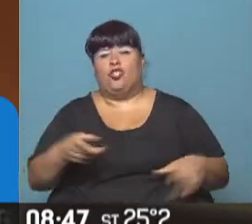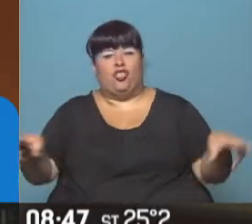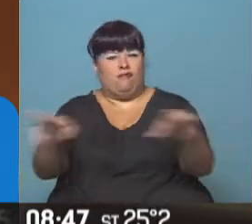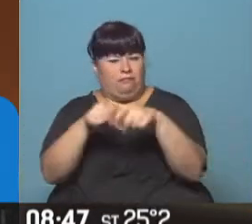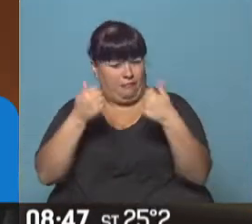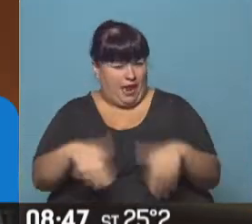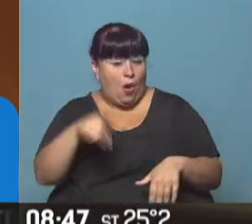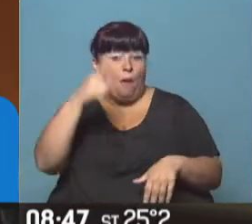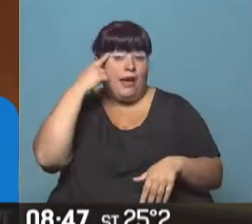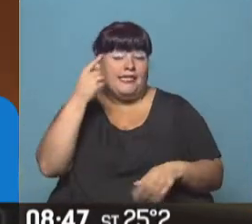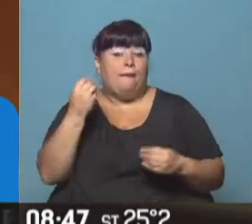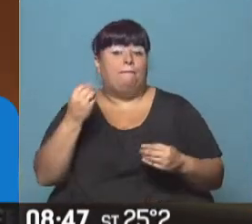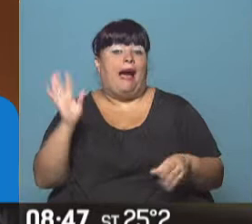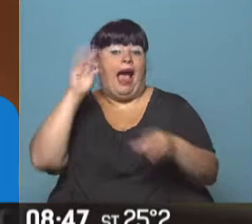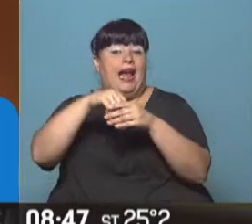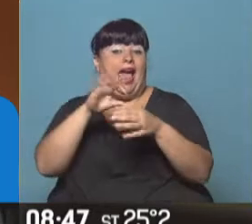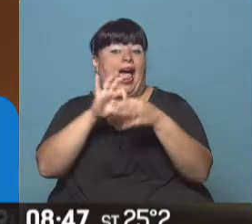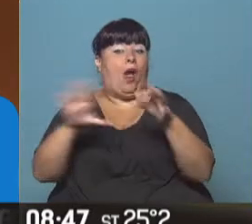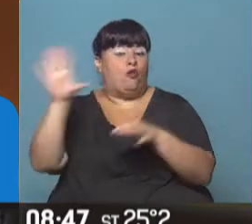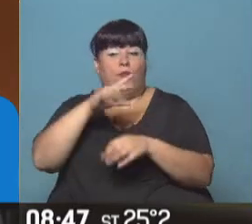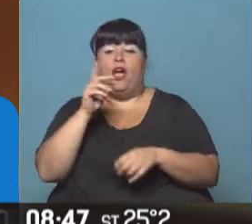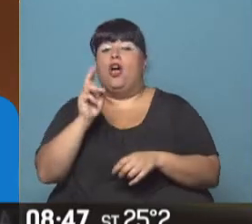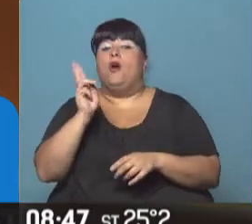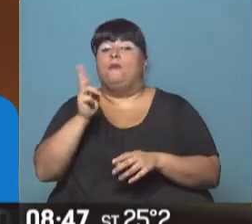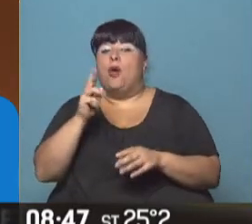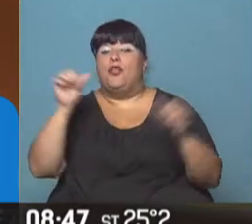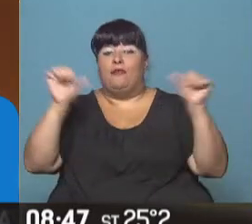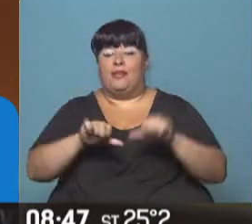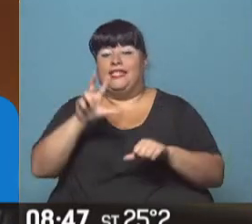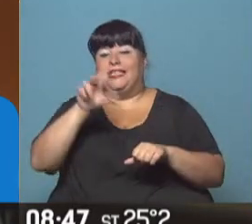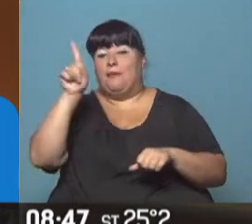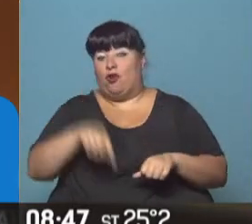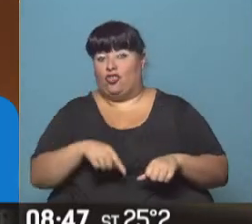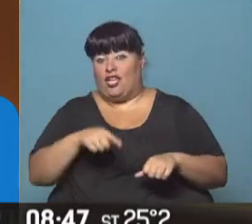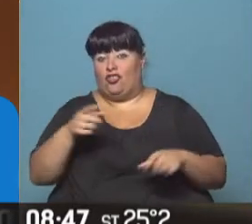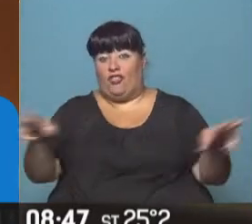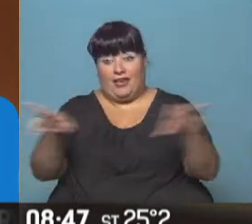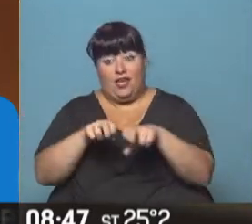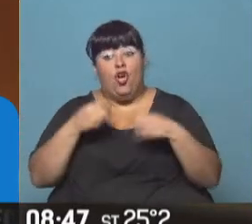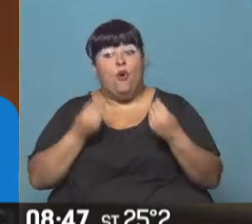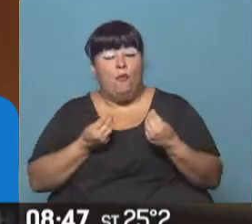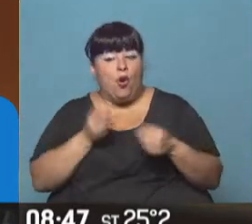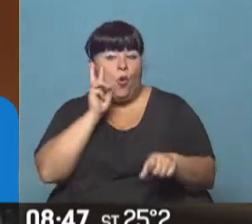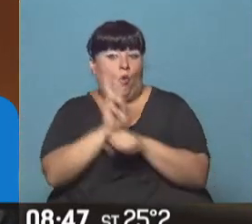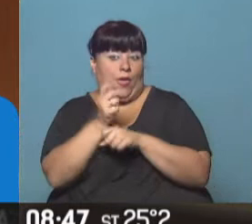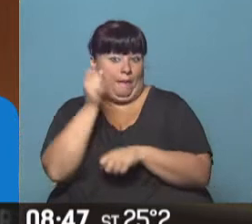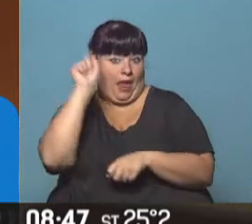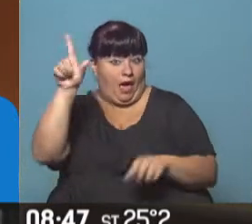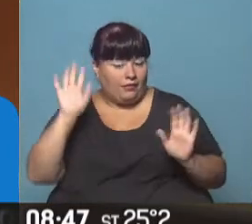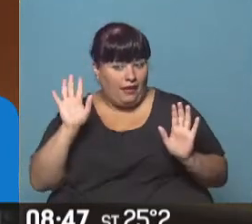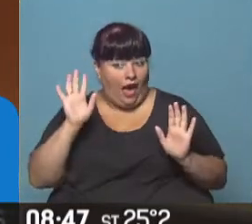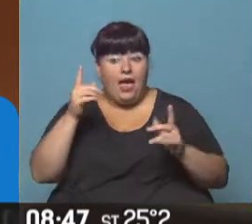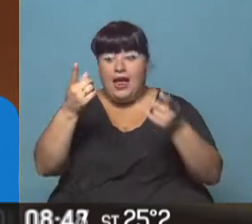Vos calculás que para ser parte de la Unión Europea no podés superar un déficit fiscal de 3 puntos del PBI. ¿Por qué? Porque cuidan su moneda.